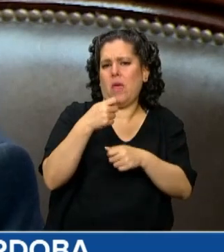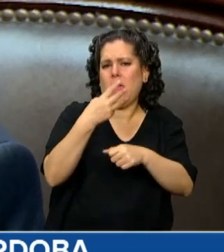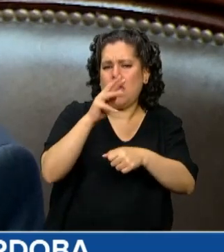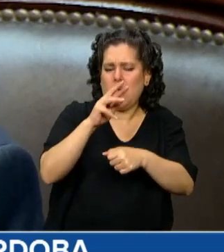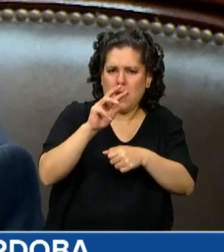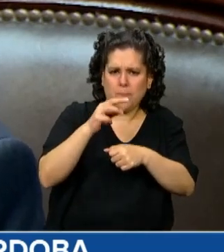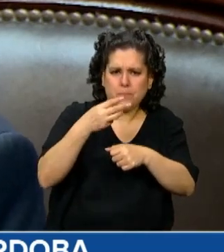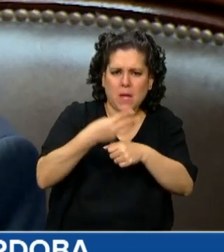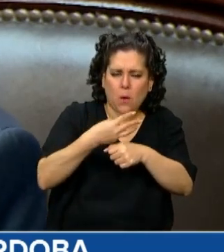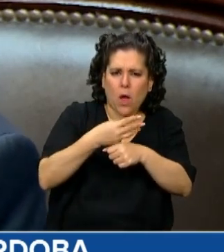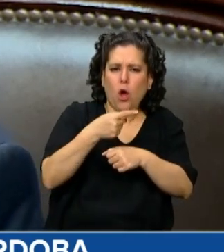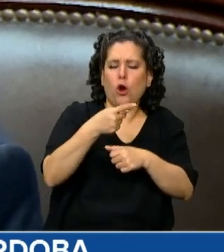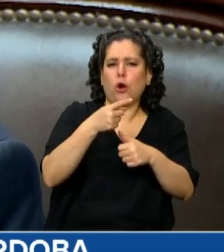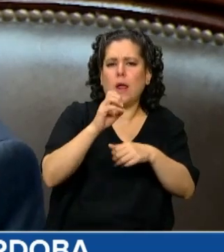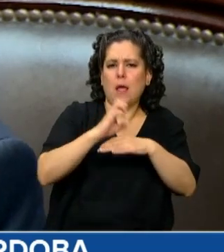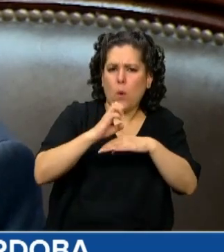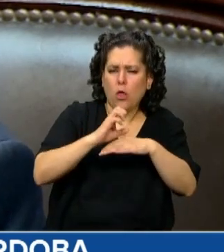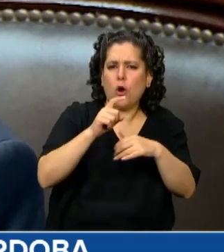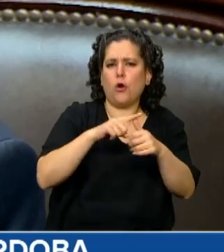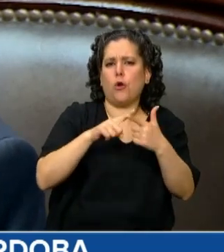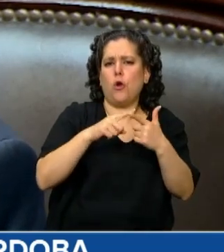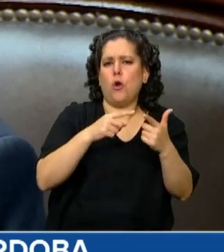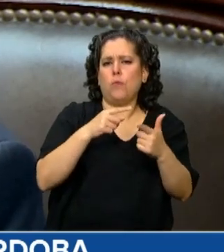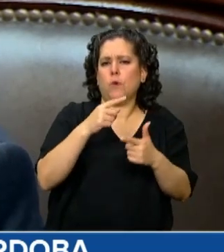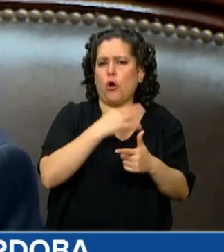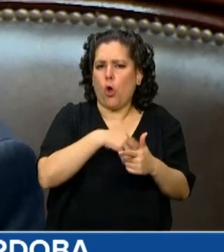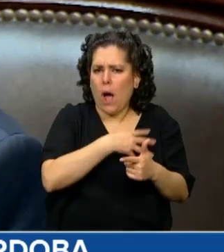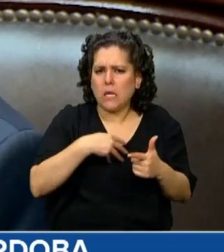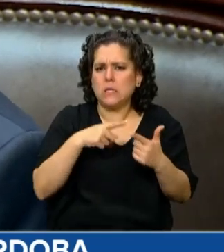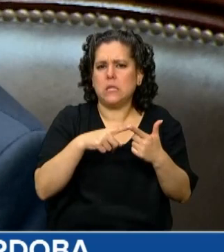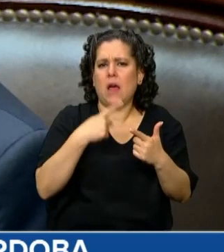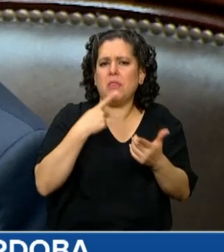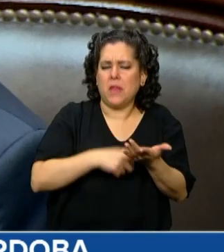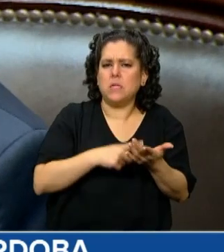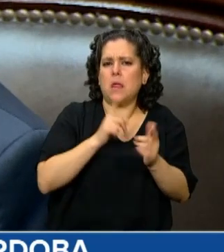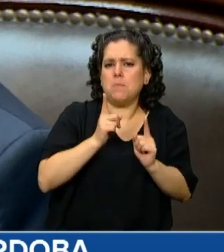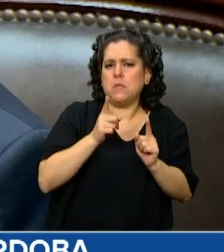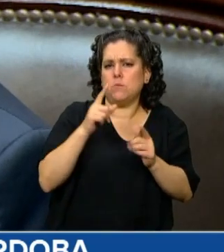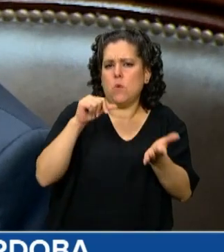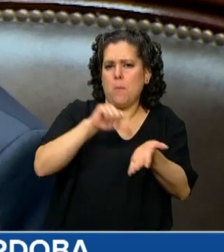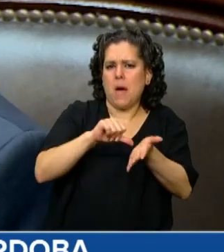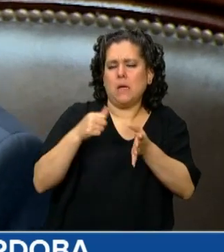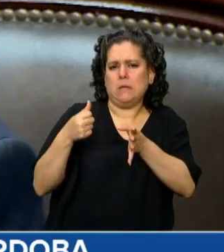resuelve bombardear una ciudad de su país.